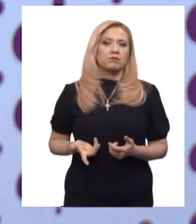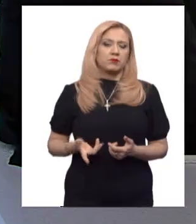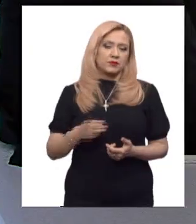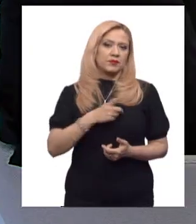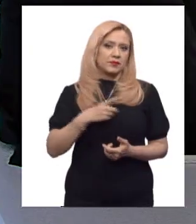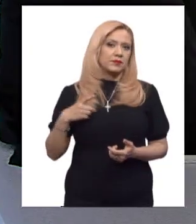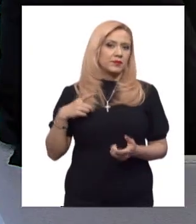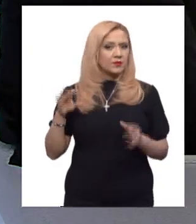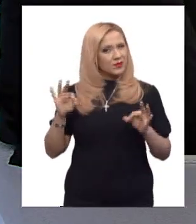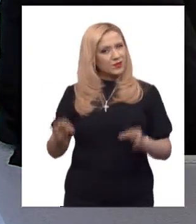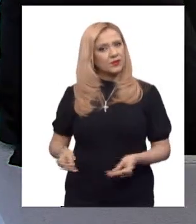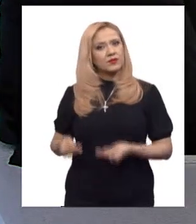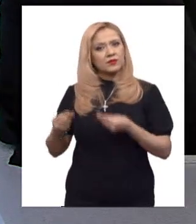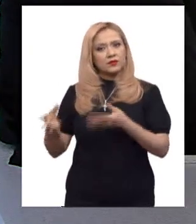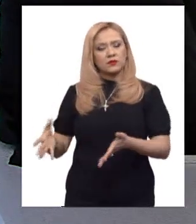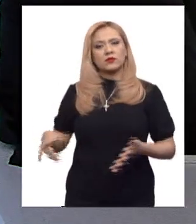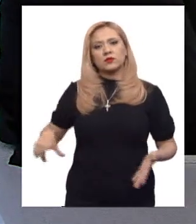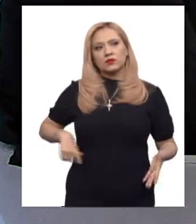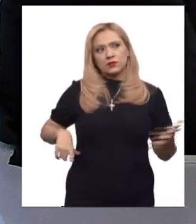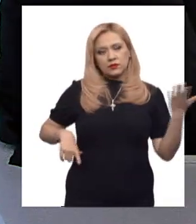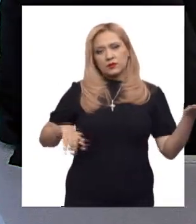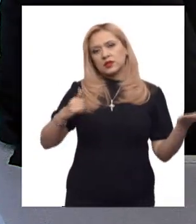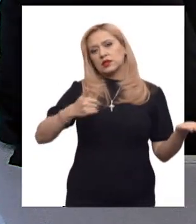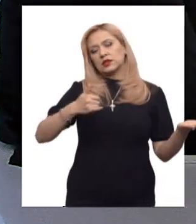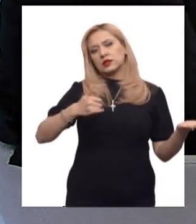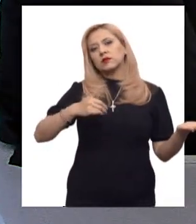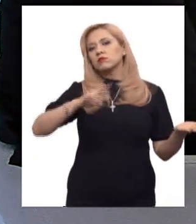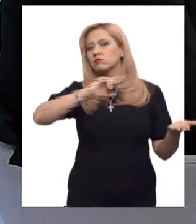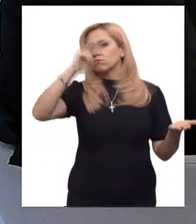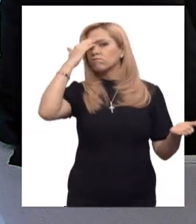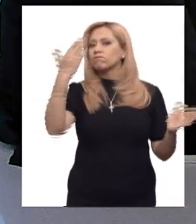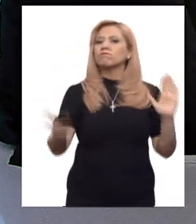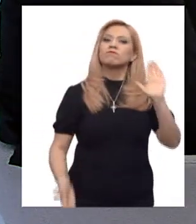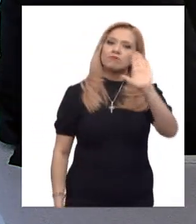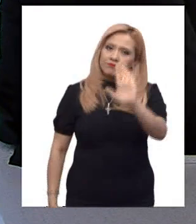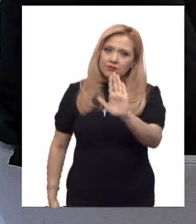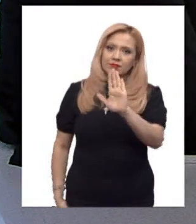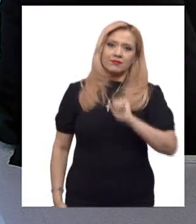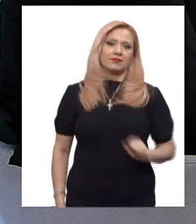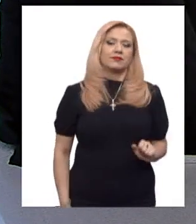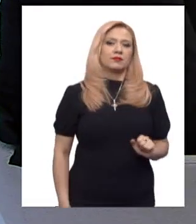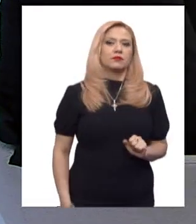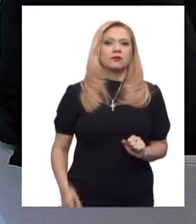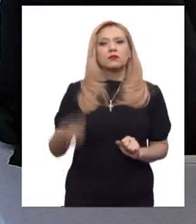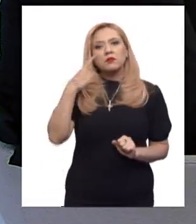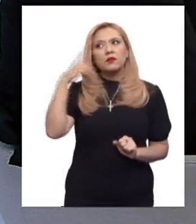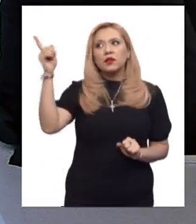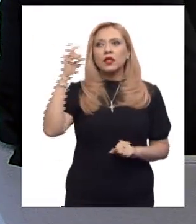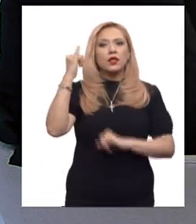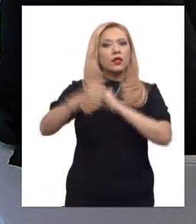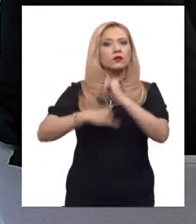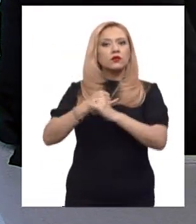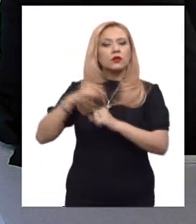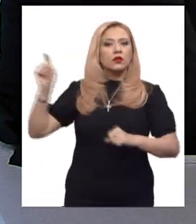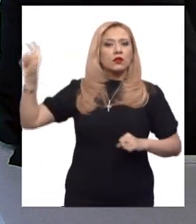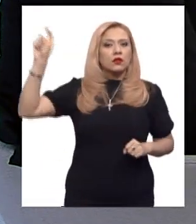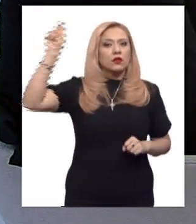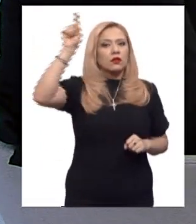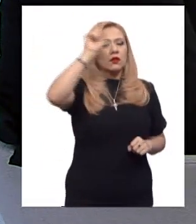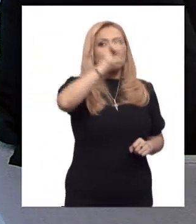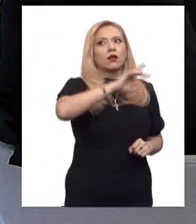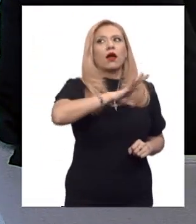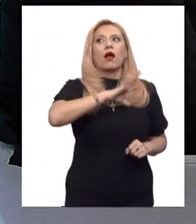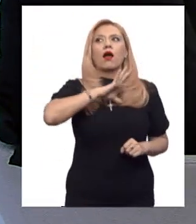ser garantizada justo como por el Estado y reconocido, ¿no? Porque retomando como estos estándares internacionales que ya lo habías mencionado, está